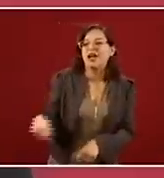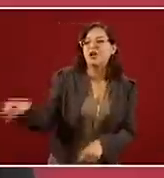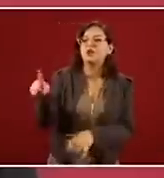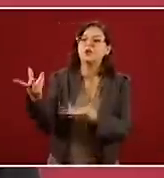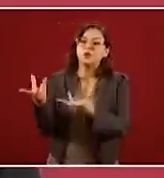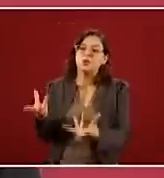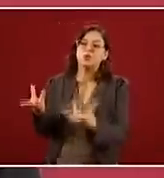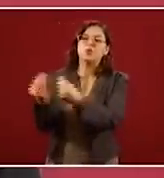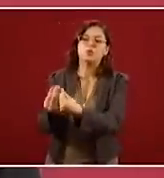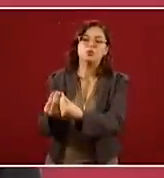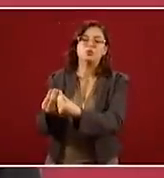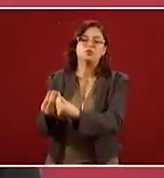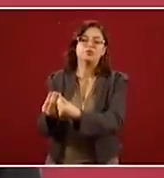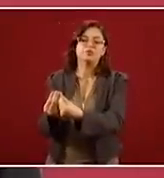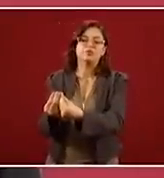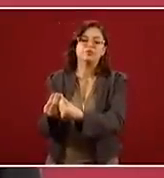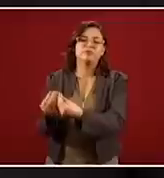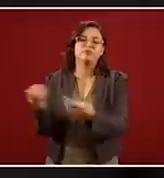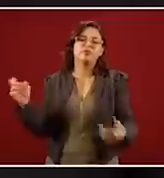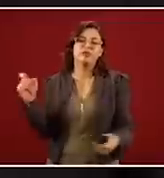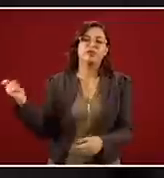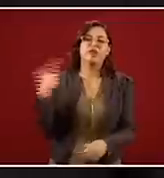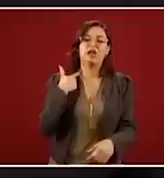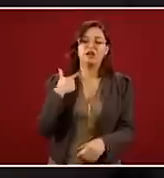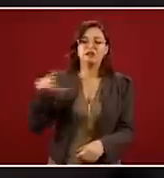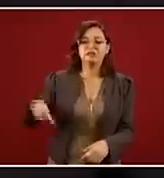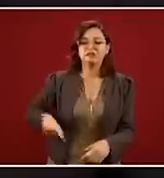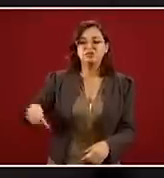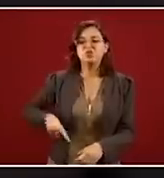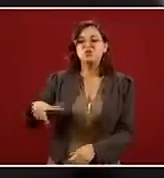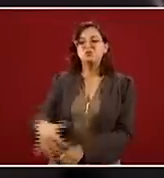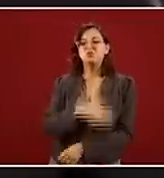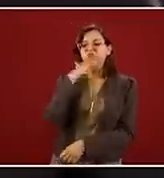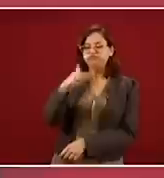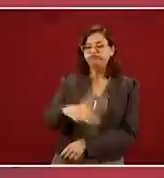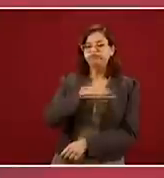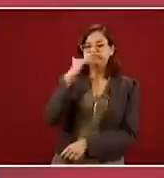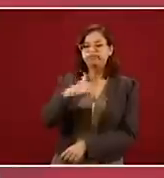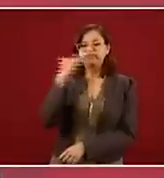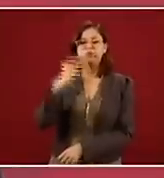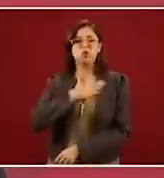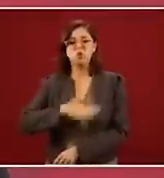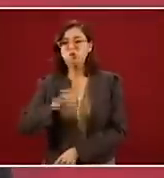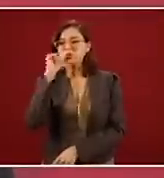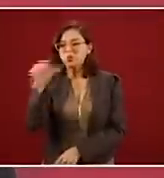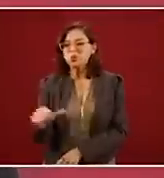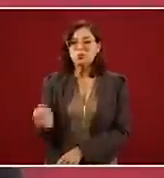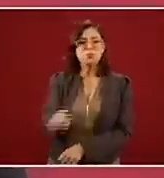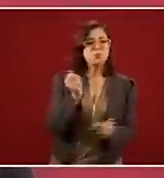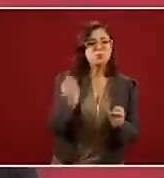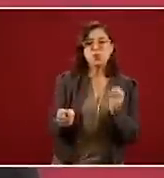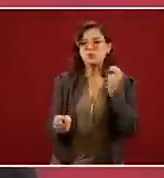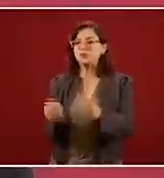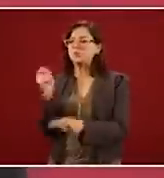acompañaron al régimen corrupto de injusticias, de privilegios